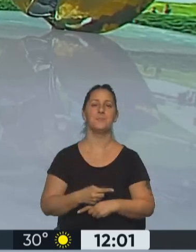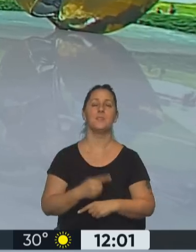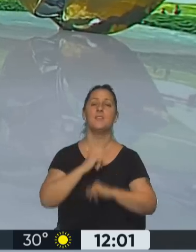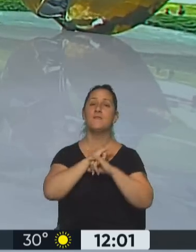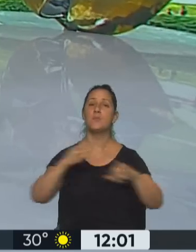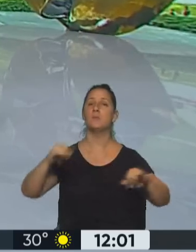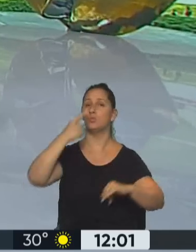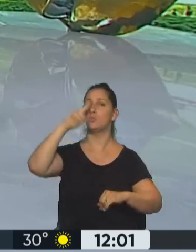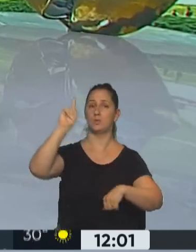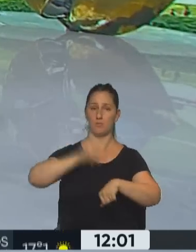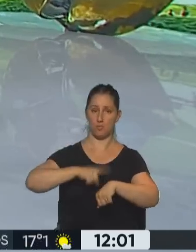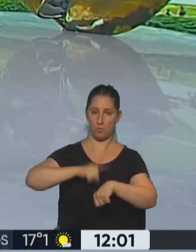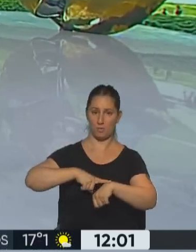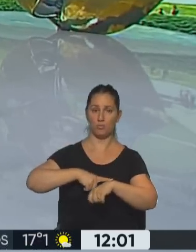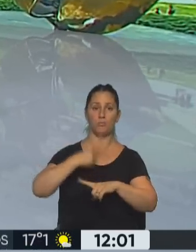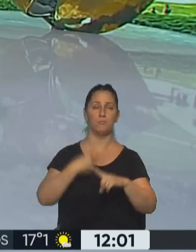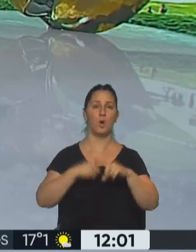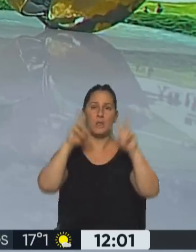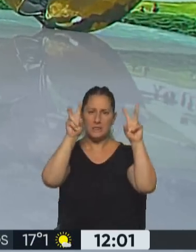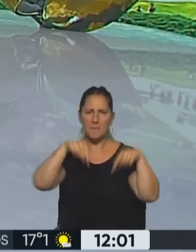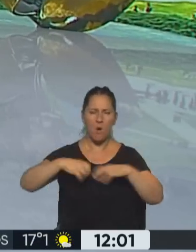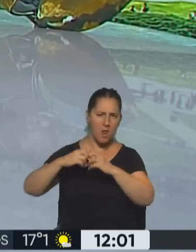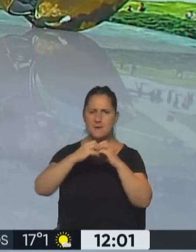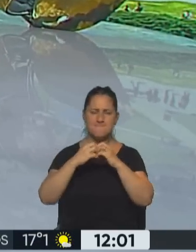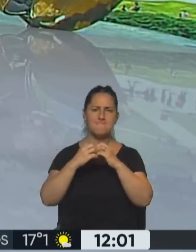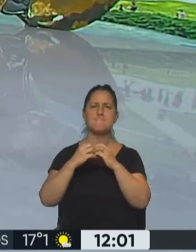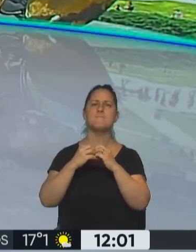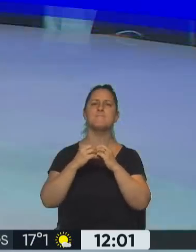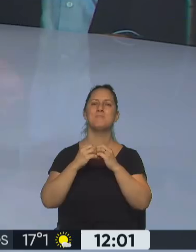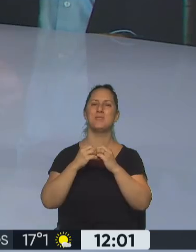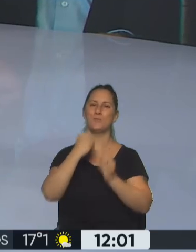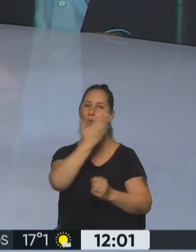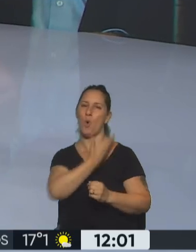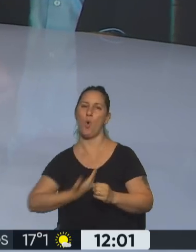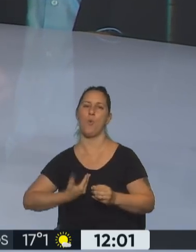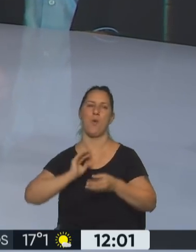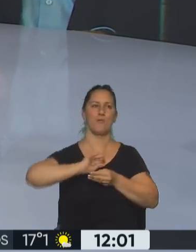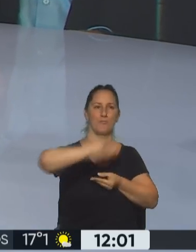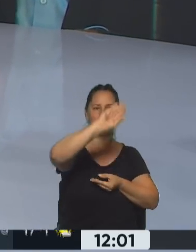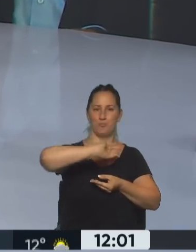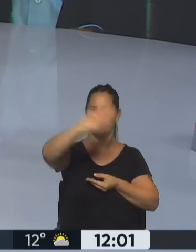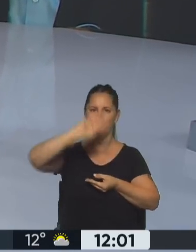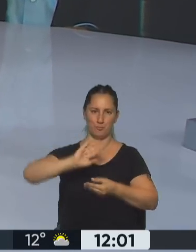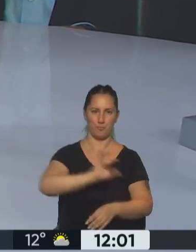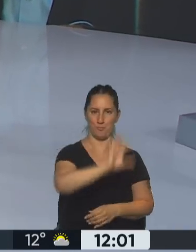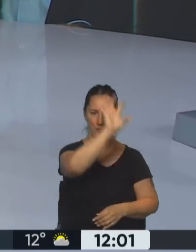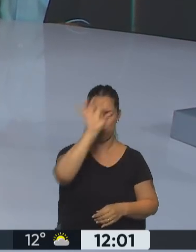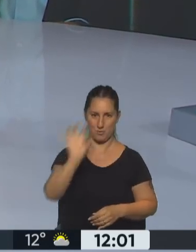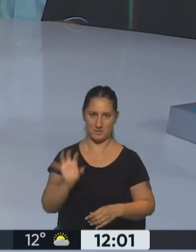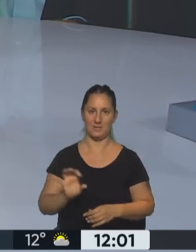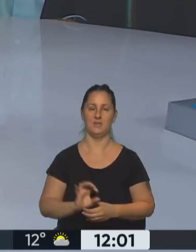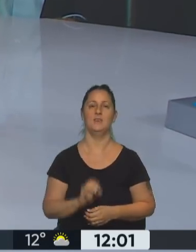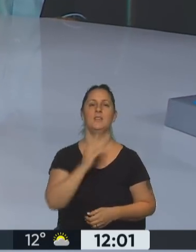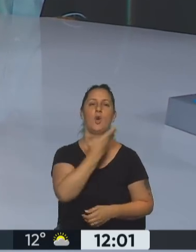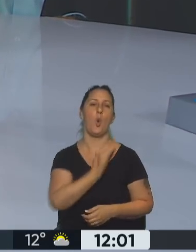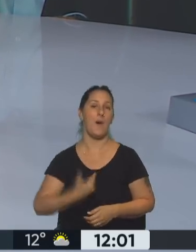información de último momento a propósito del tema que se está discutiendo y es la coparticipación federal. Bueno, también la posición de los